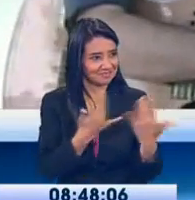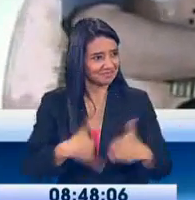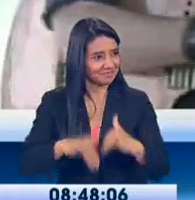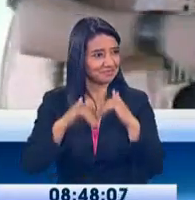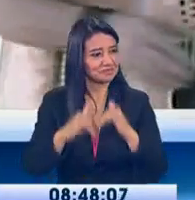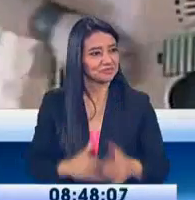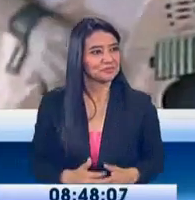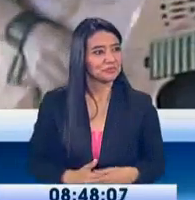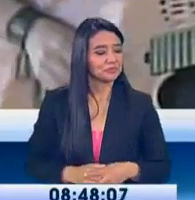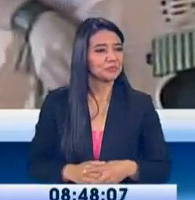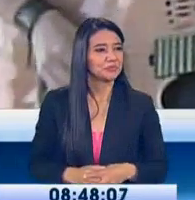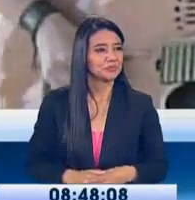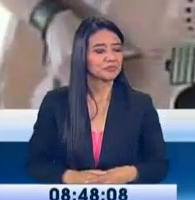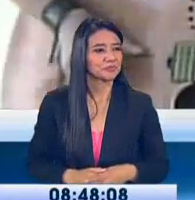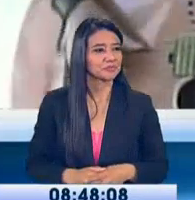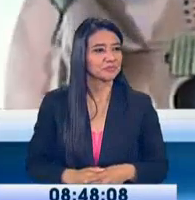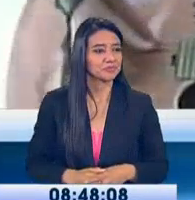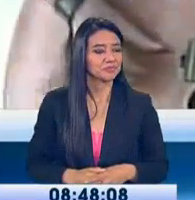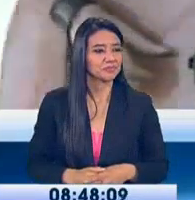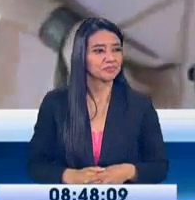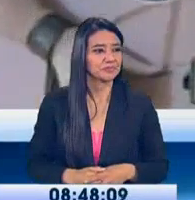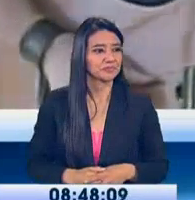adelante. Adelante.